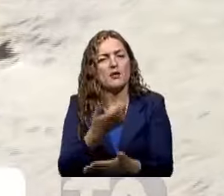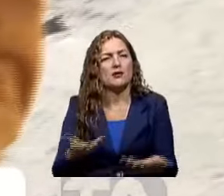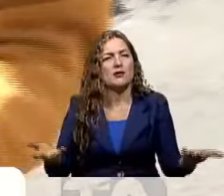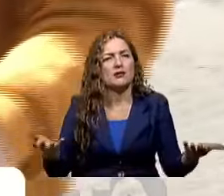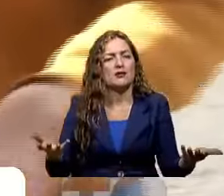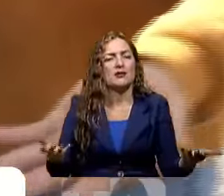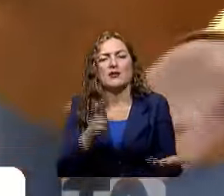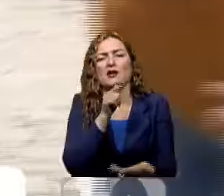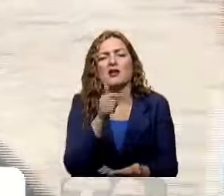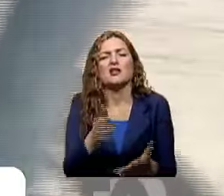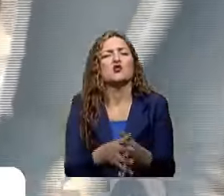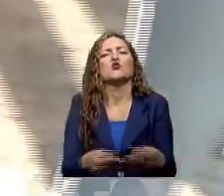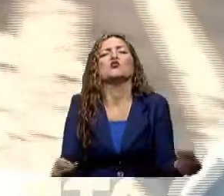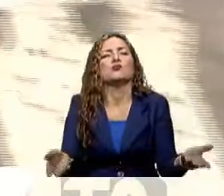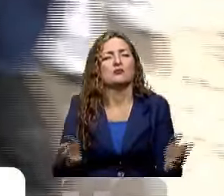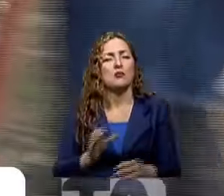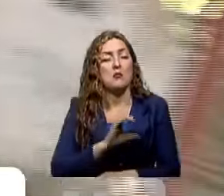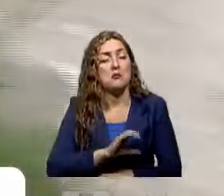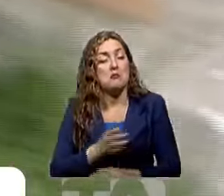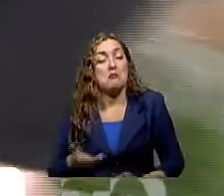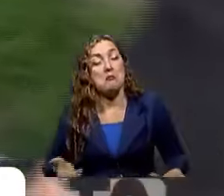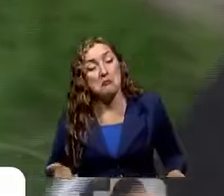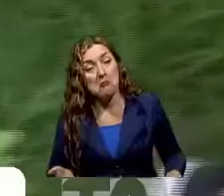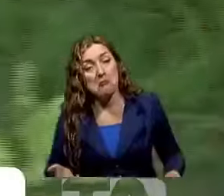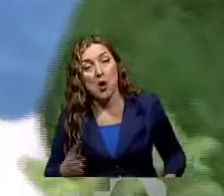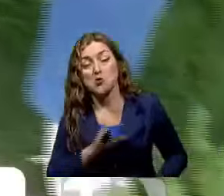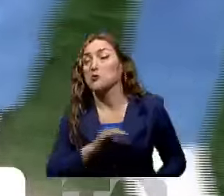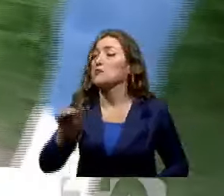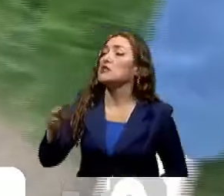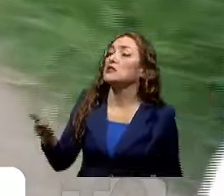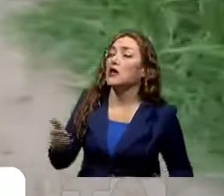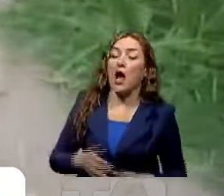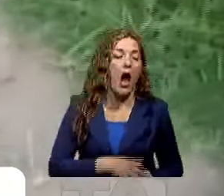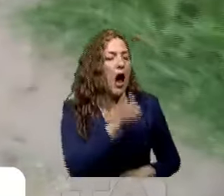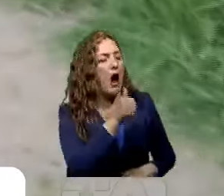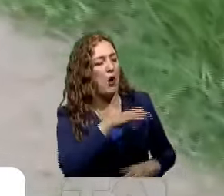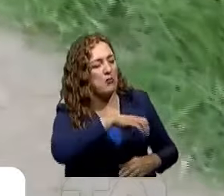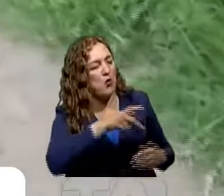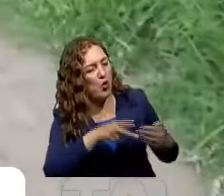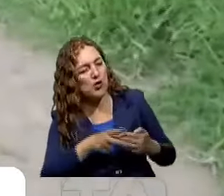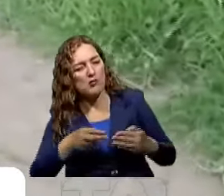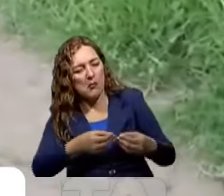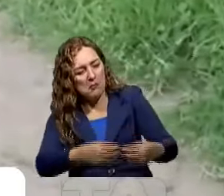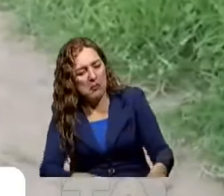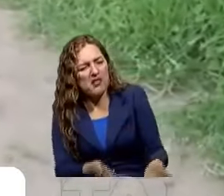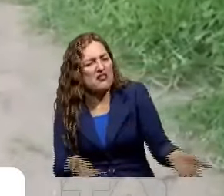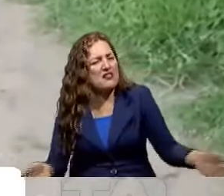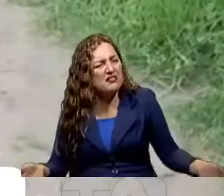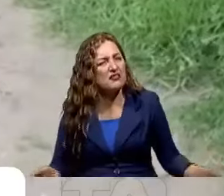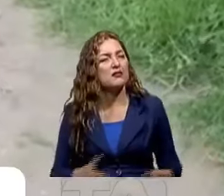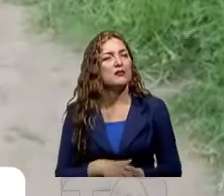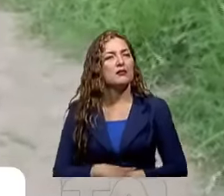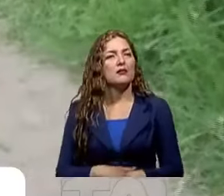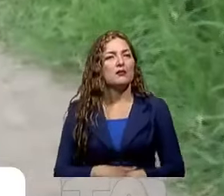les va a reconocer eso? El municipio dicen, nos van a racionar el agua y aquí está el agua desperdiciándose por